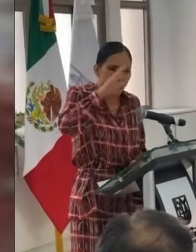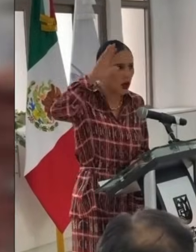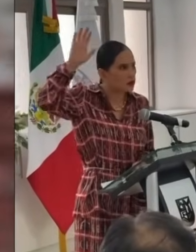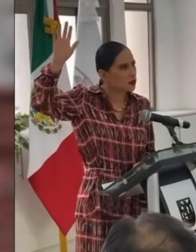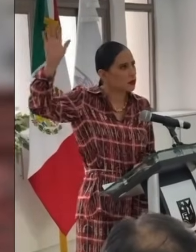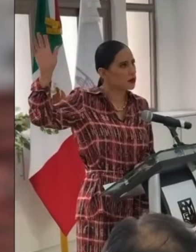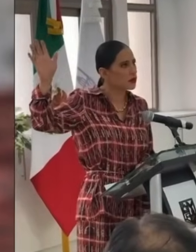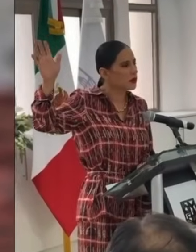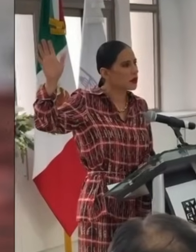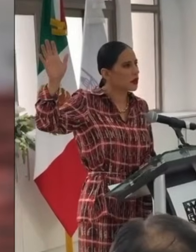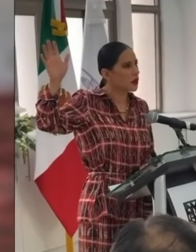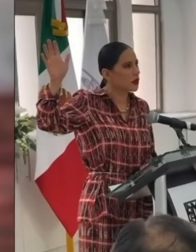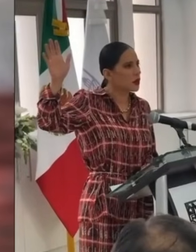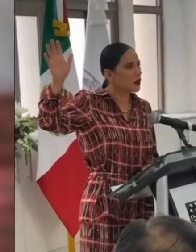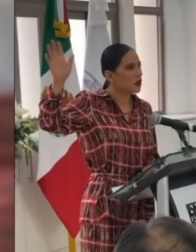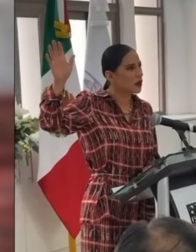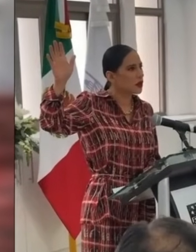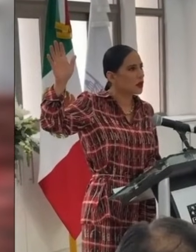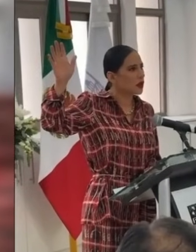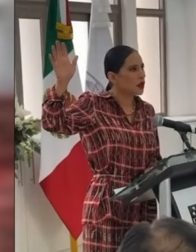Que está perdido,